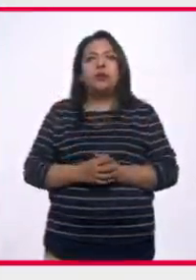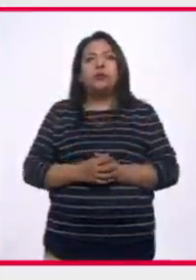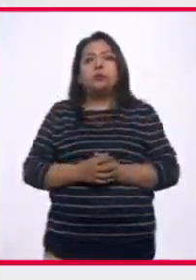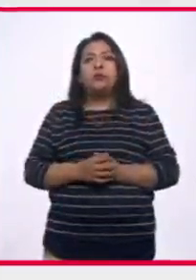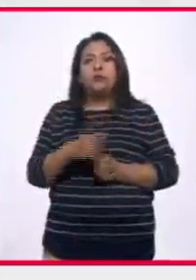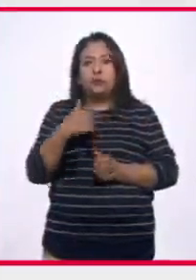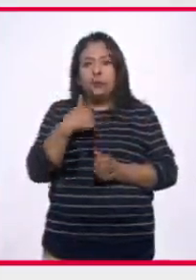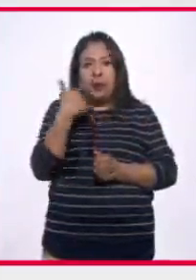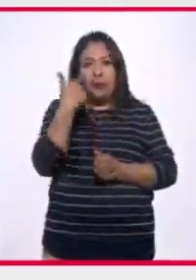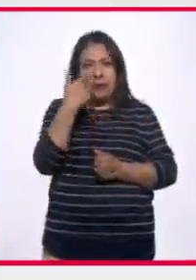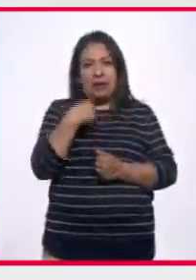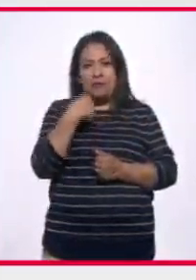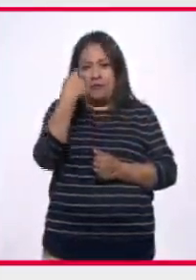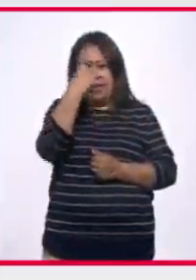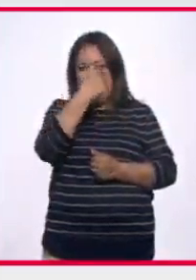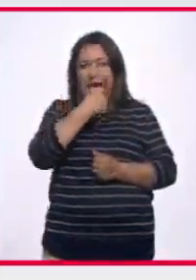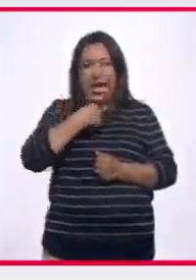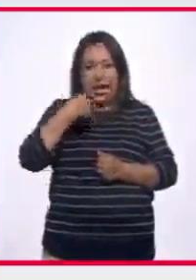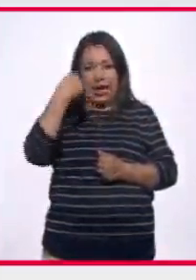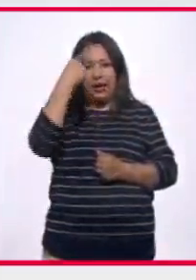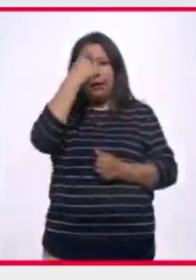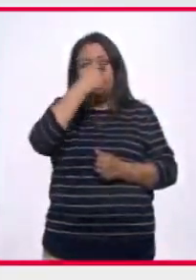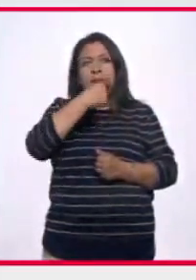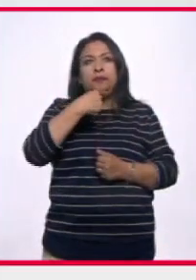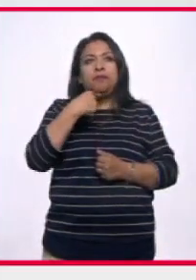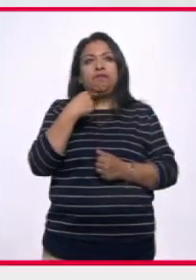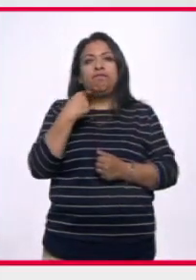vi mi rostro de